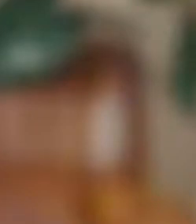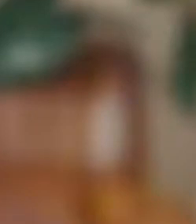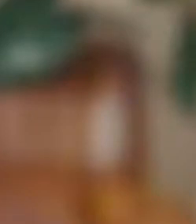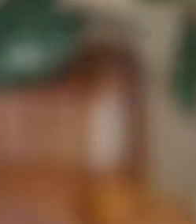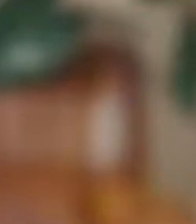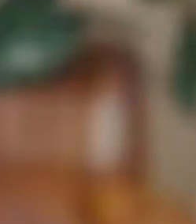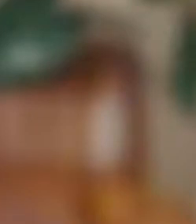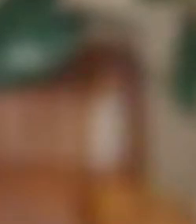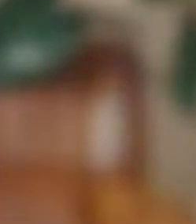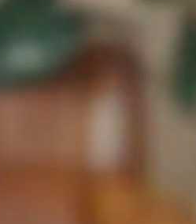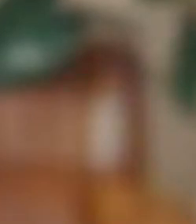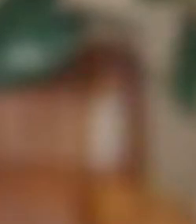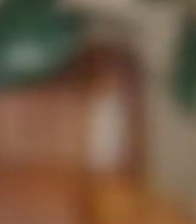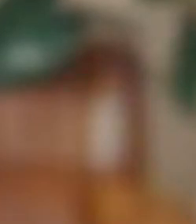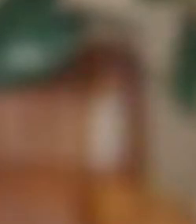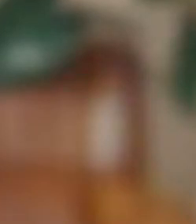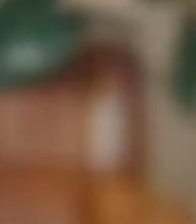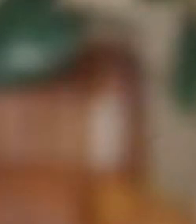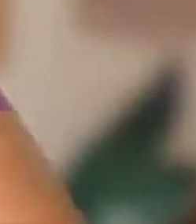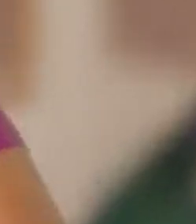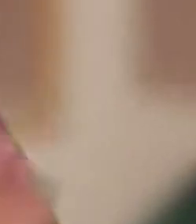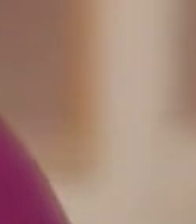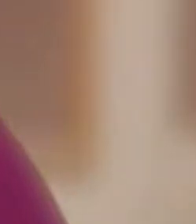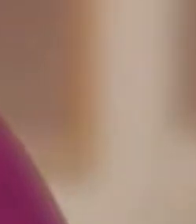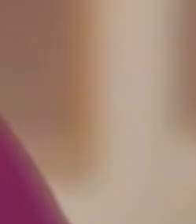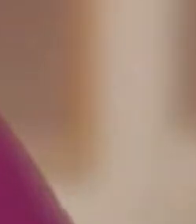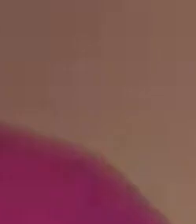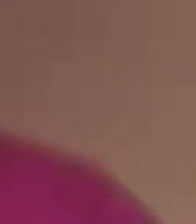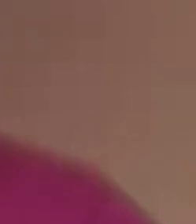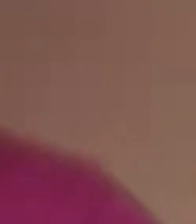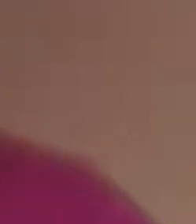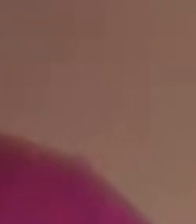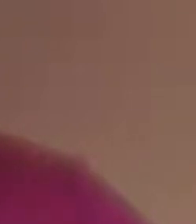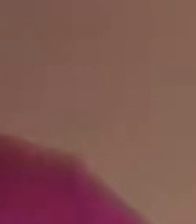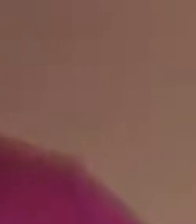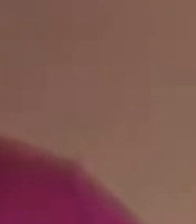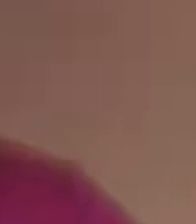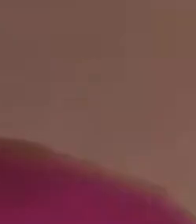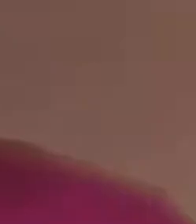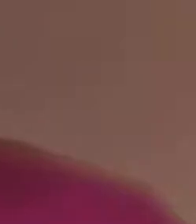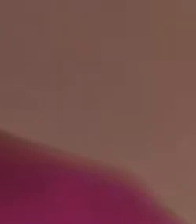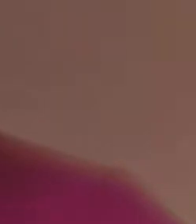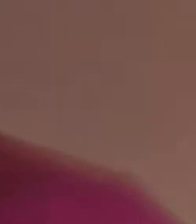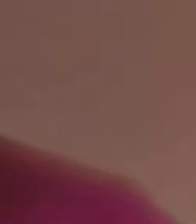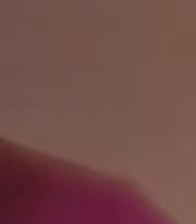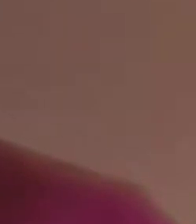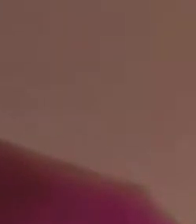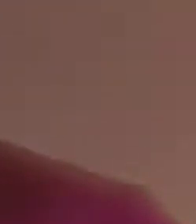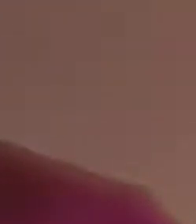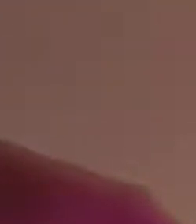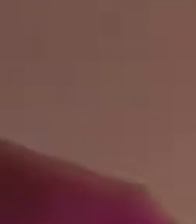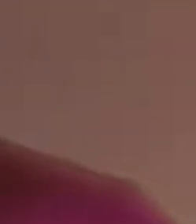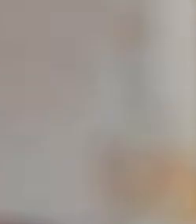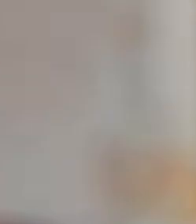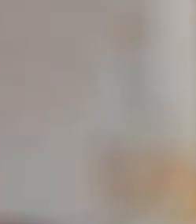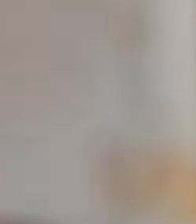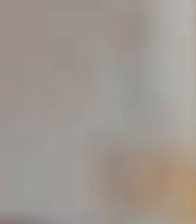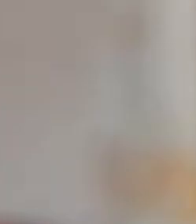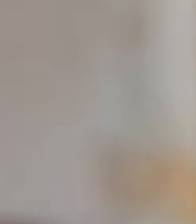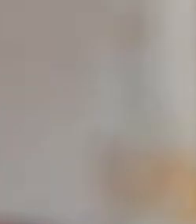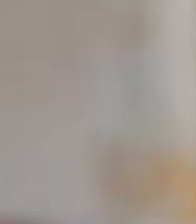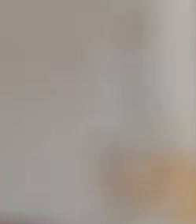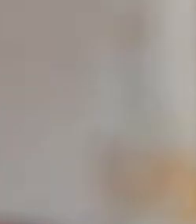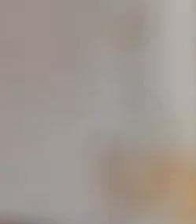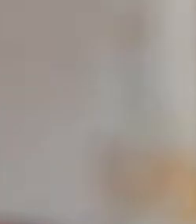un cubrebocas o a lavarnos las manitas. ¡No! ¡Qué poca! Hagamos lo que nos toca. Ponte